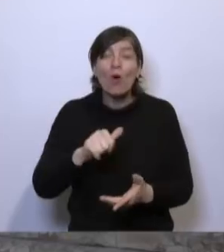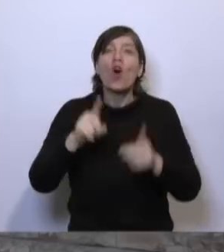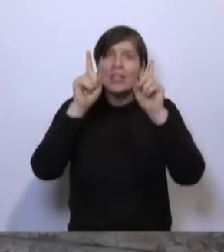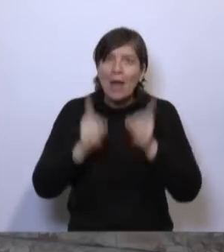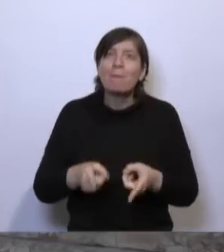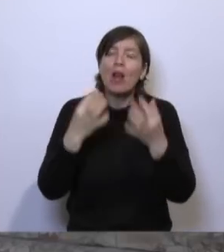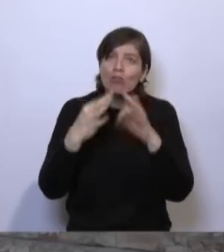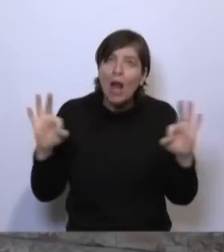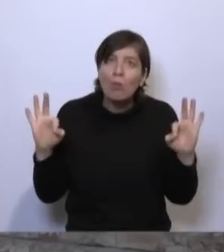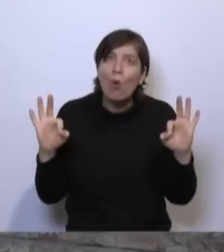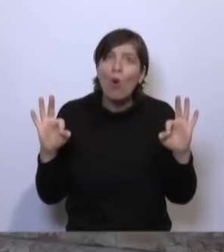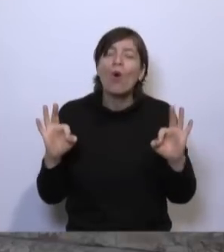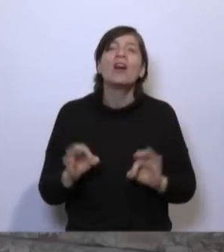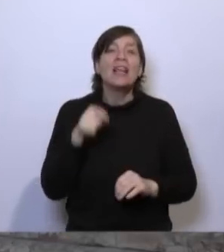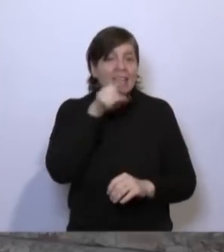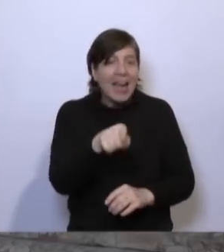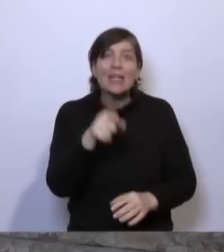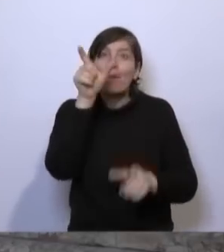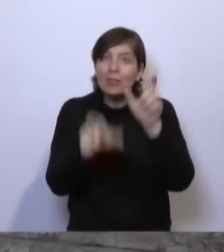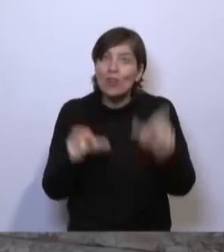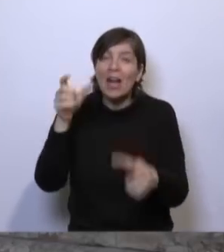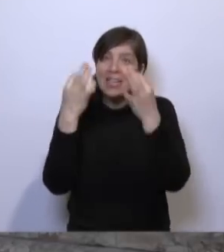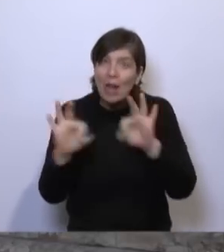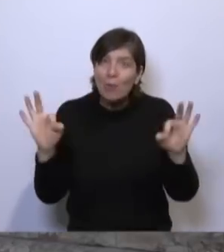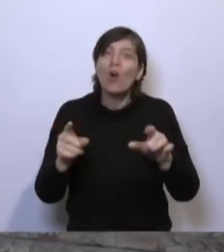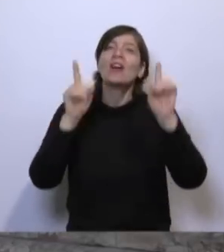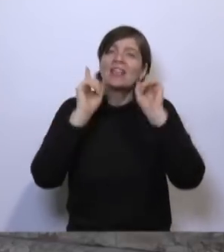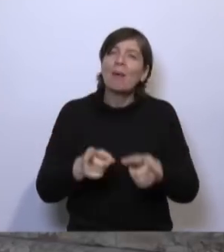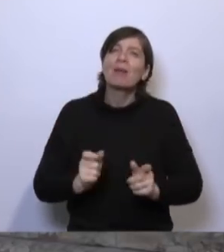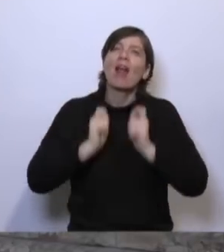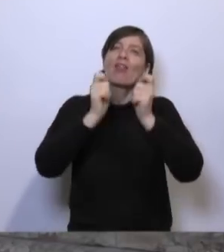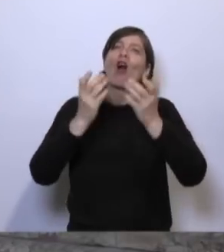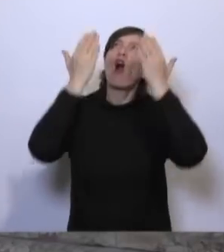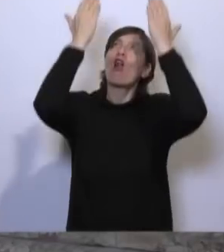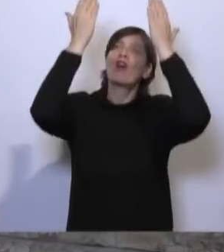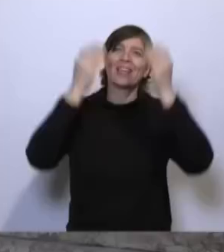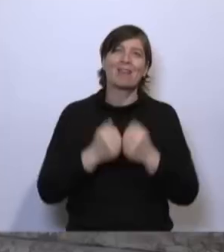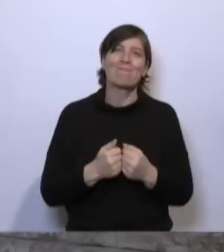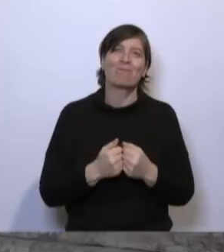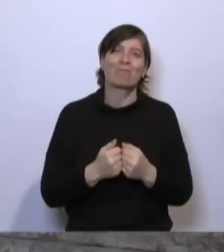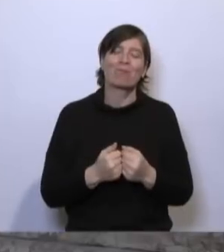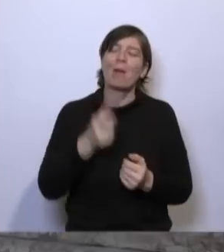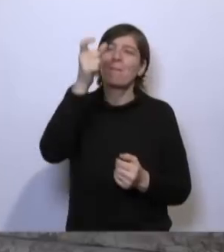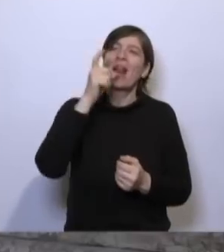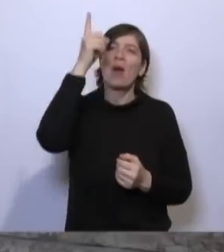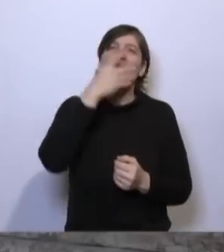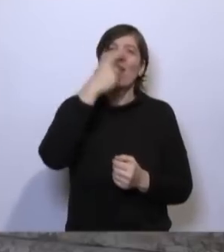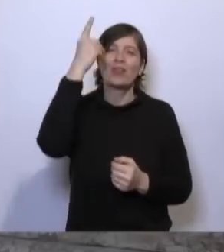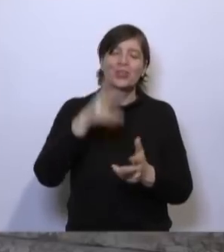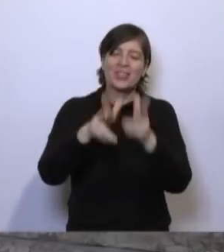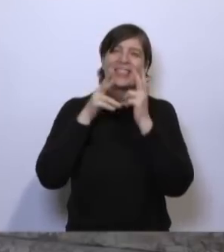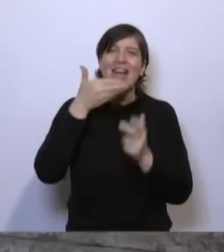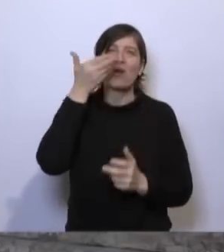los justificó, y a los que justificó también los glorificó. Palabra de Dios.